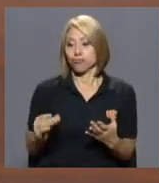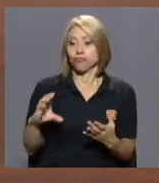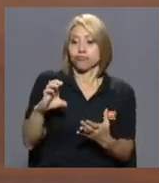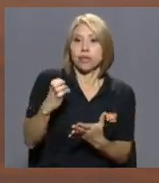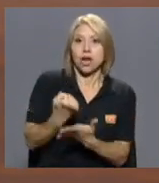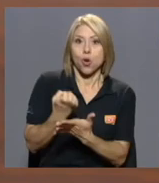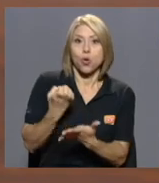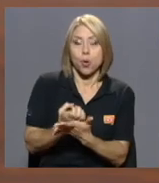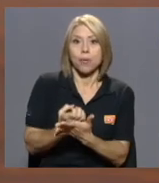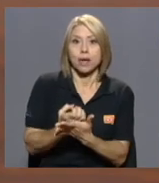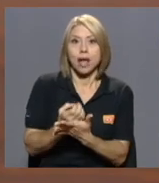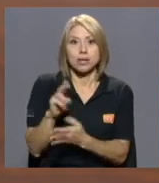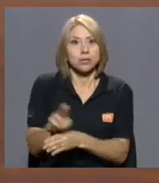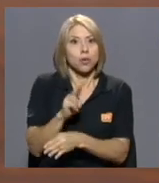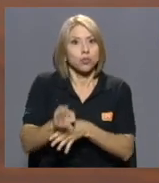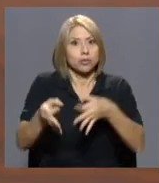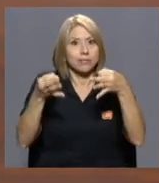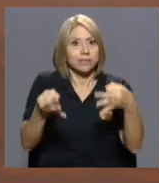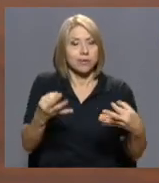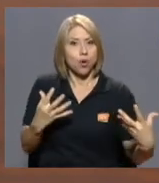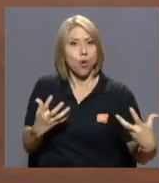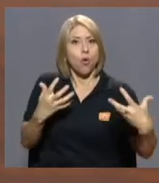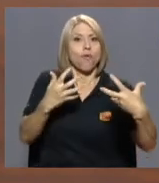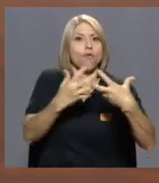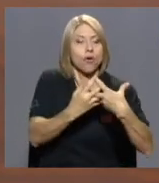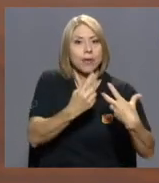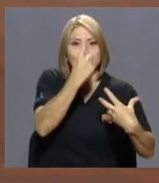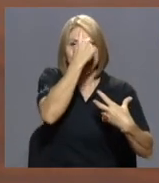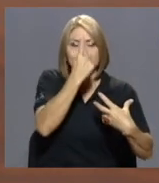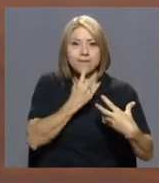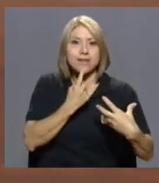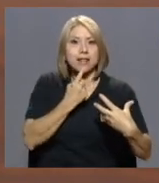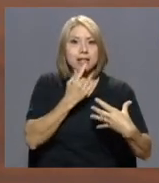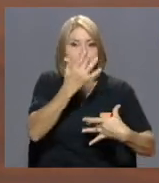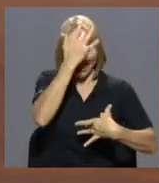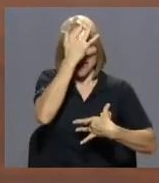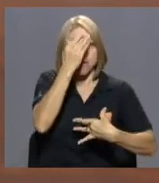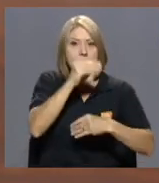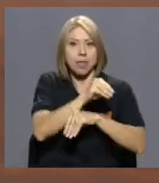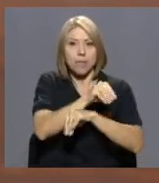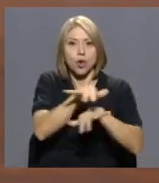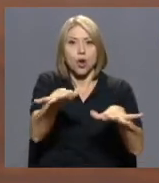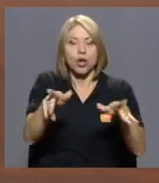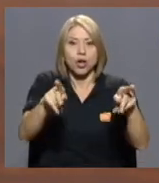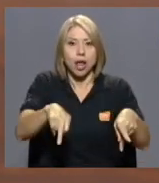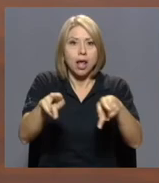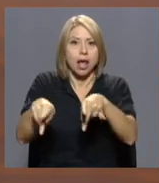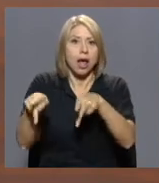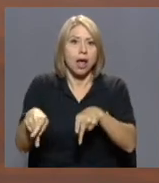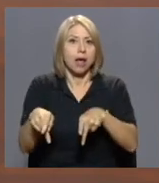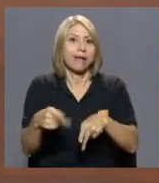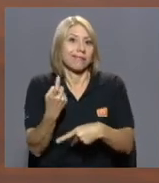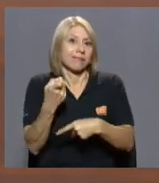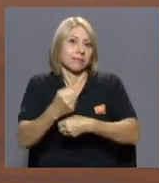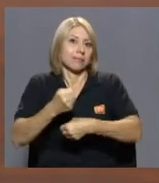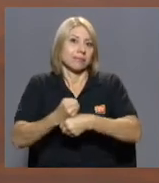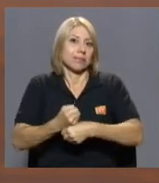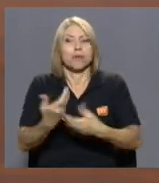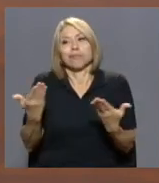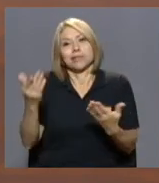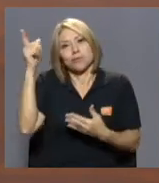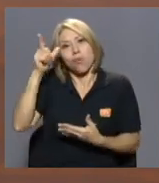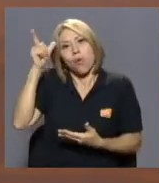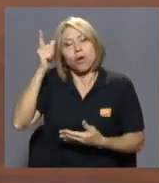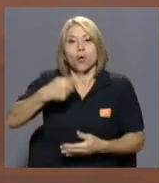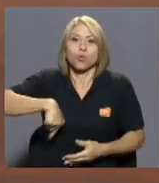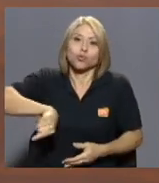colocada conforme el perfil epidemiológico de la población. Así que ahí tiene una gran labor. Por supuesto que estamos los colegios profesionales y